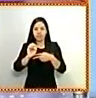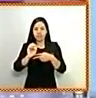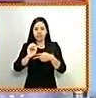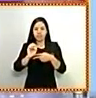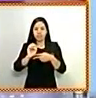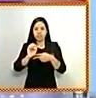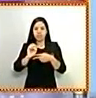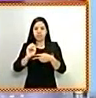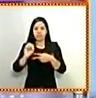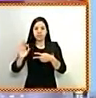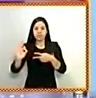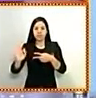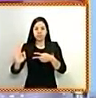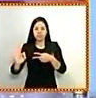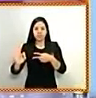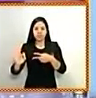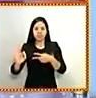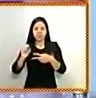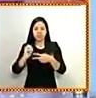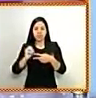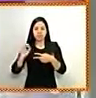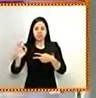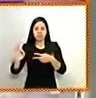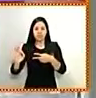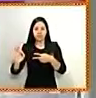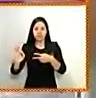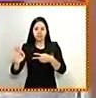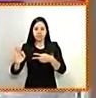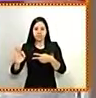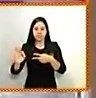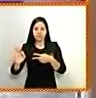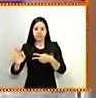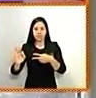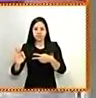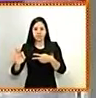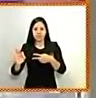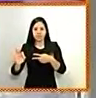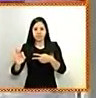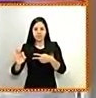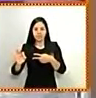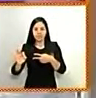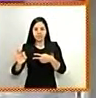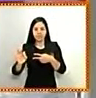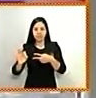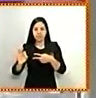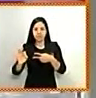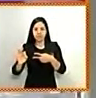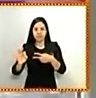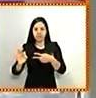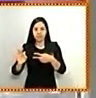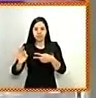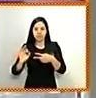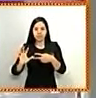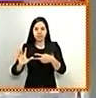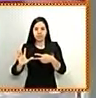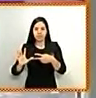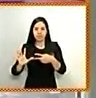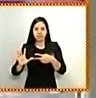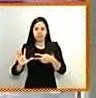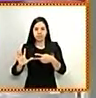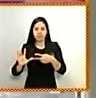Y este es el 9, primer número premiado es el 09, segundo número premiado, primer dígito. Y este es el 5, segundo